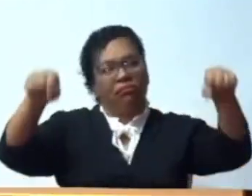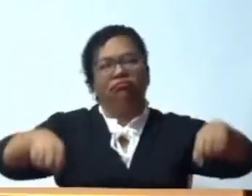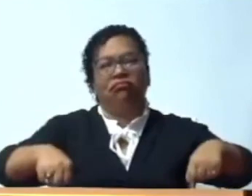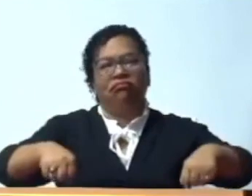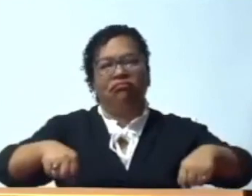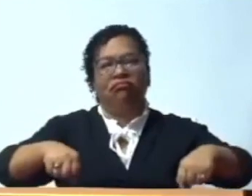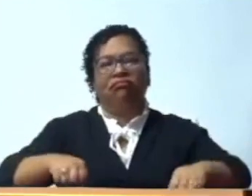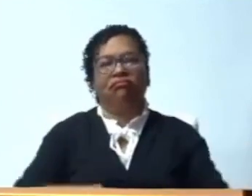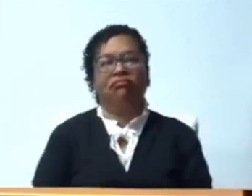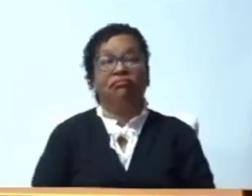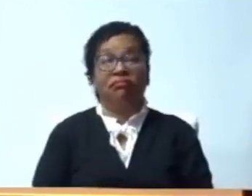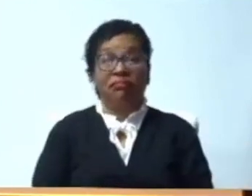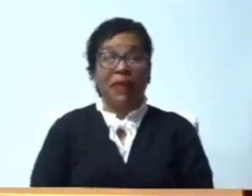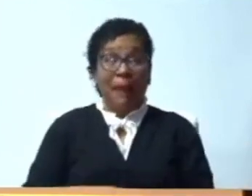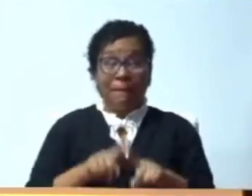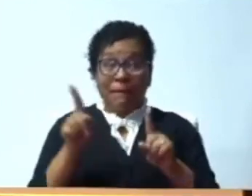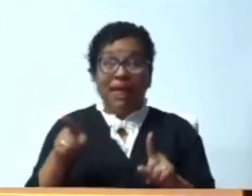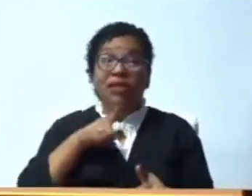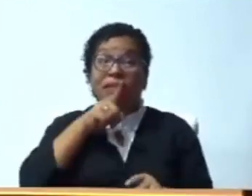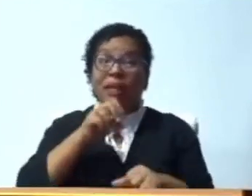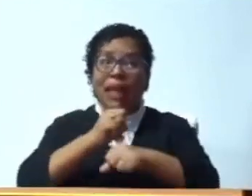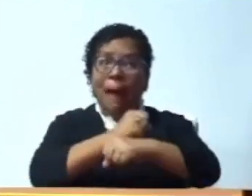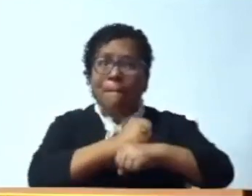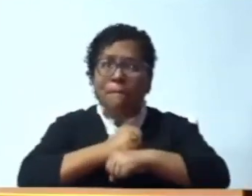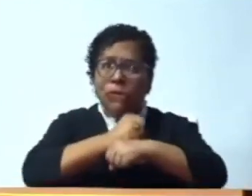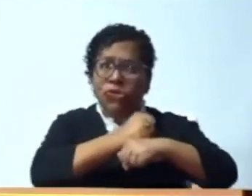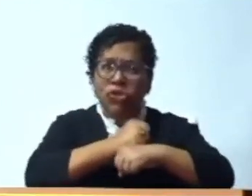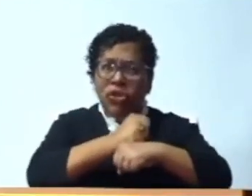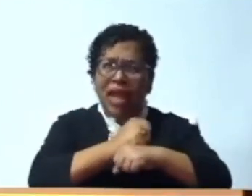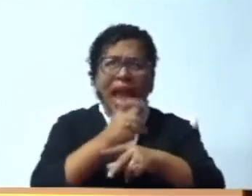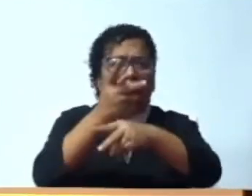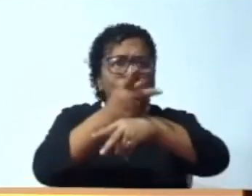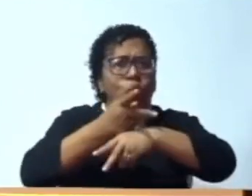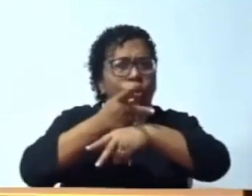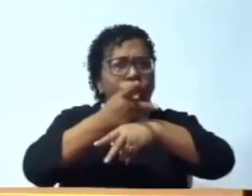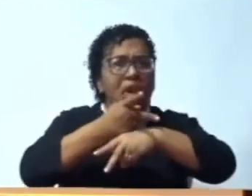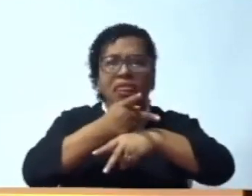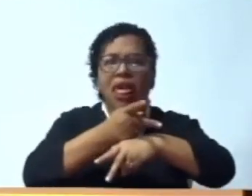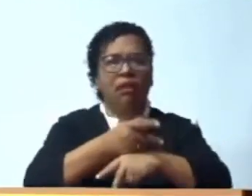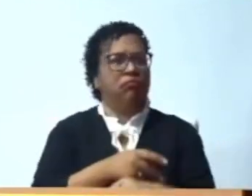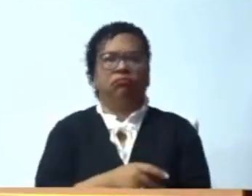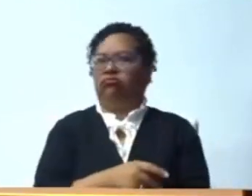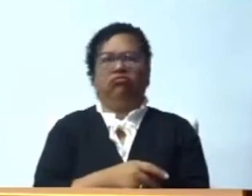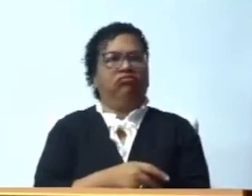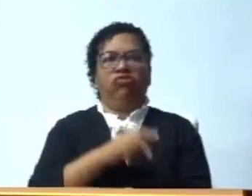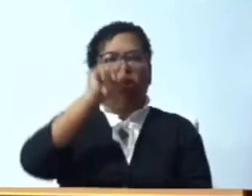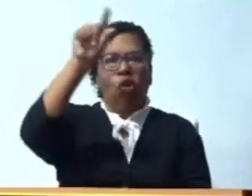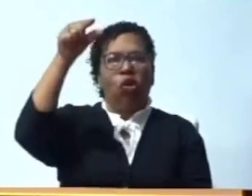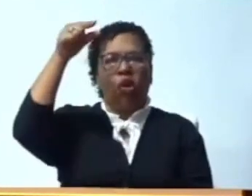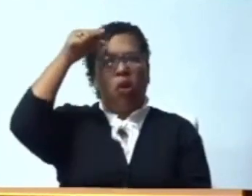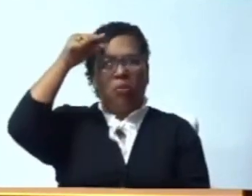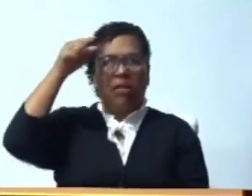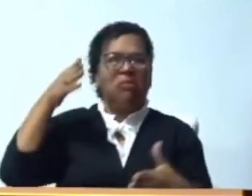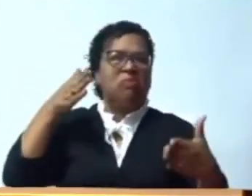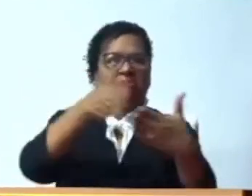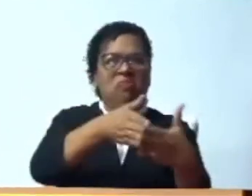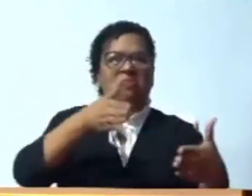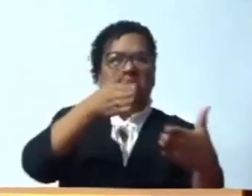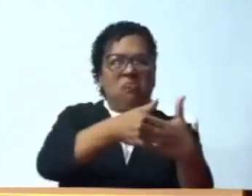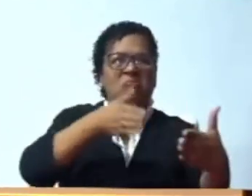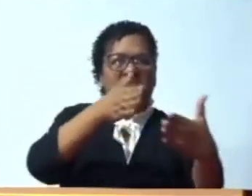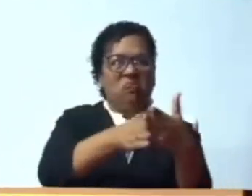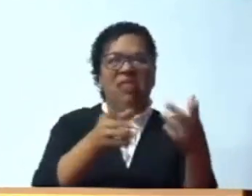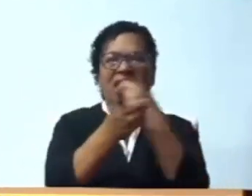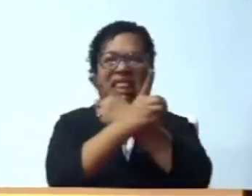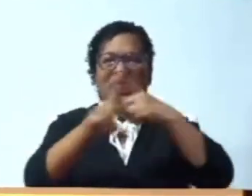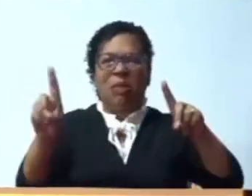en lugar de proteger esos derechos el gobierno está socavando la democracia y creando